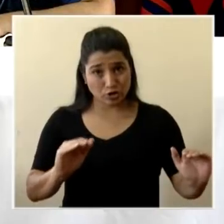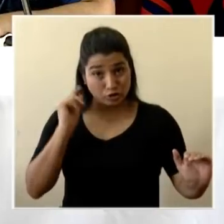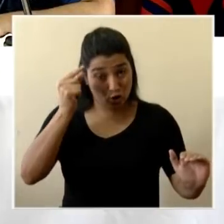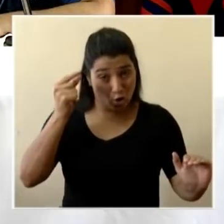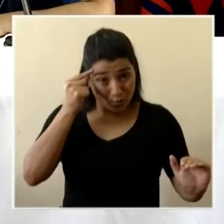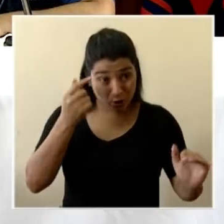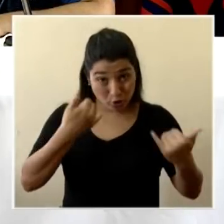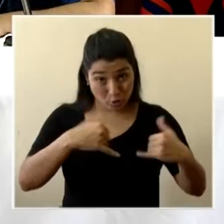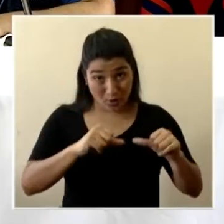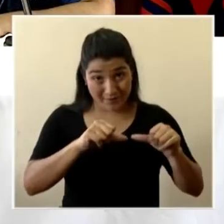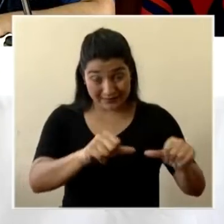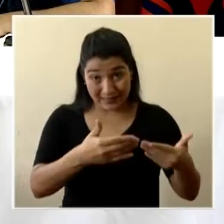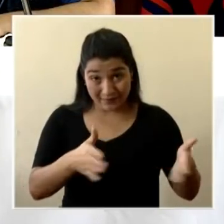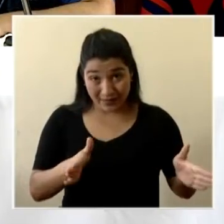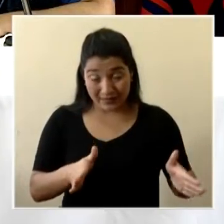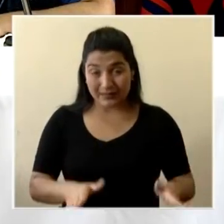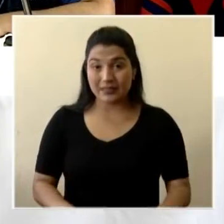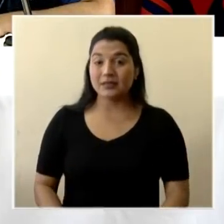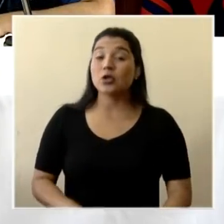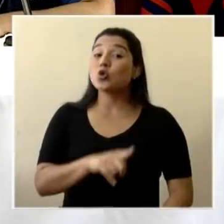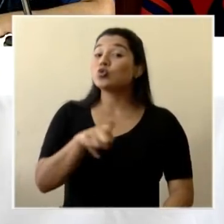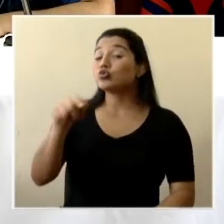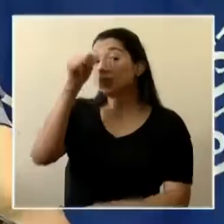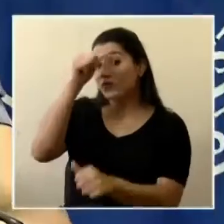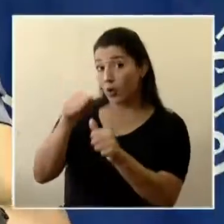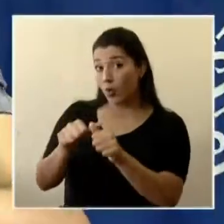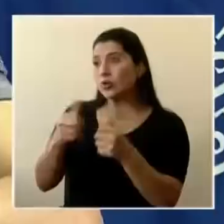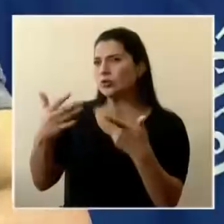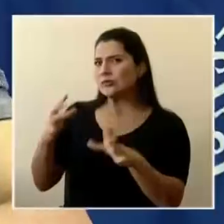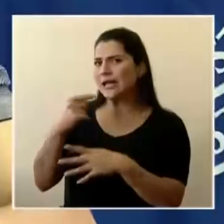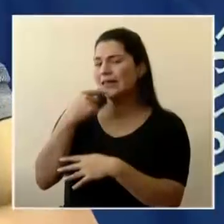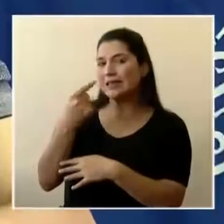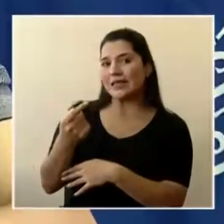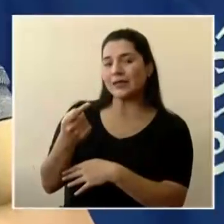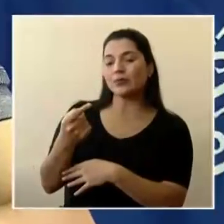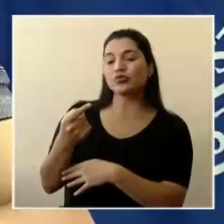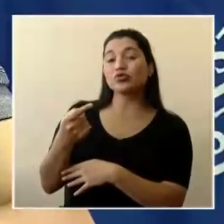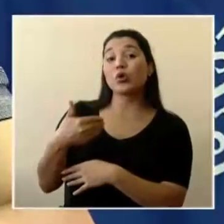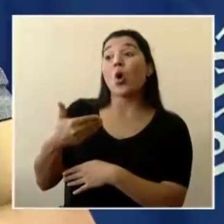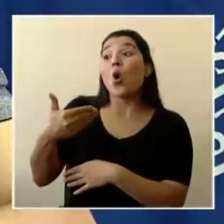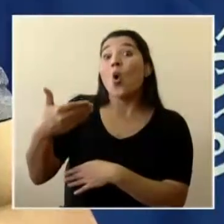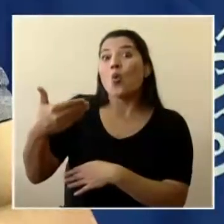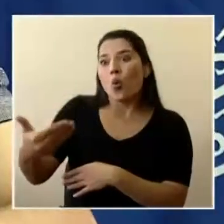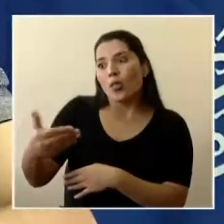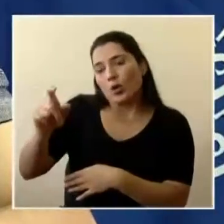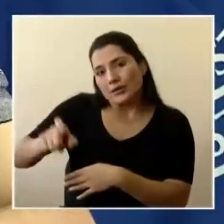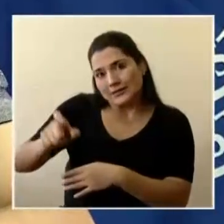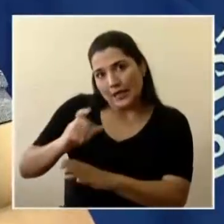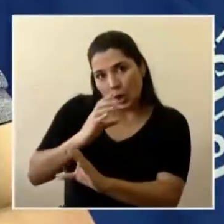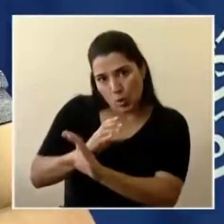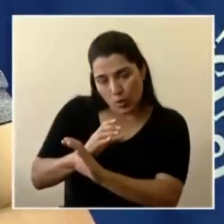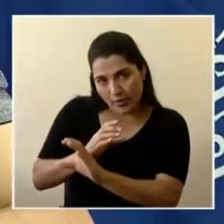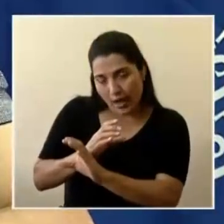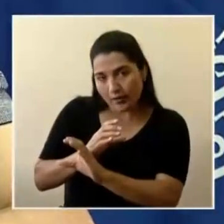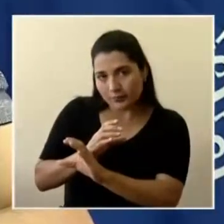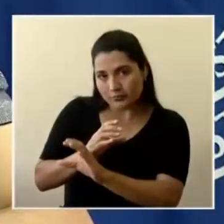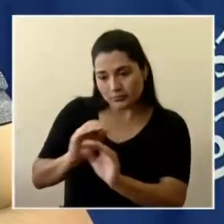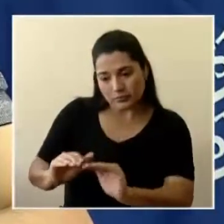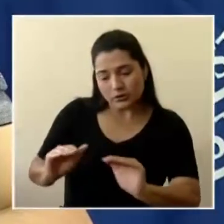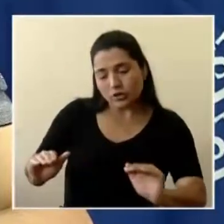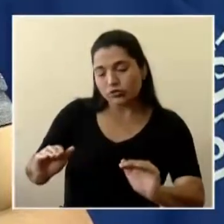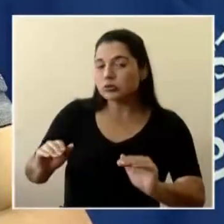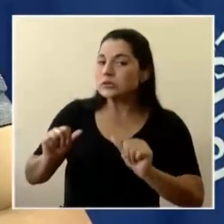continúan habilitadas. Recordemos, ya lo habíamos indicado, cuando existe demanda de cuidado, se mantienen abiertas,